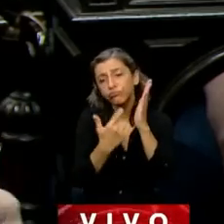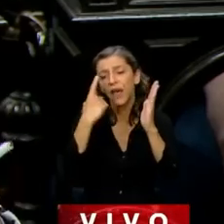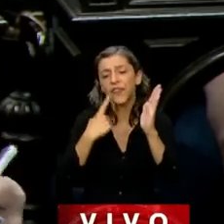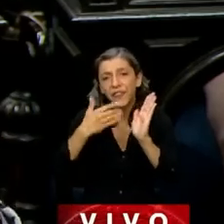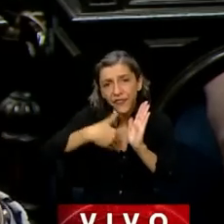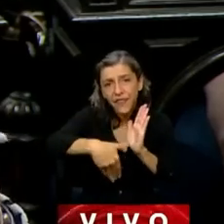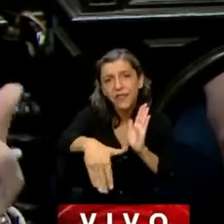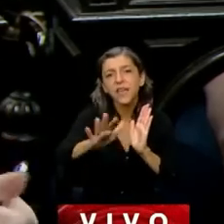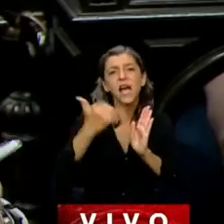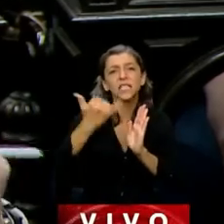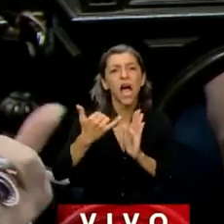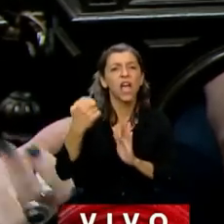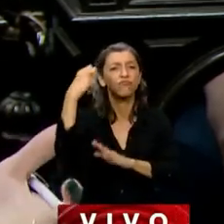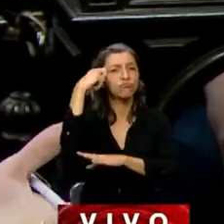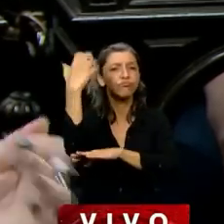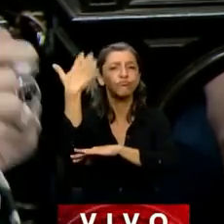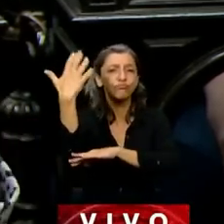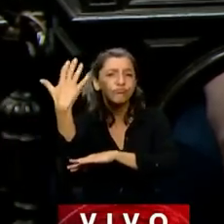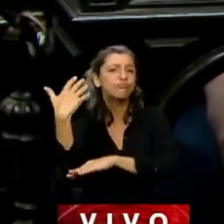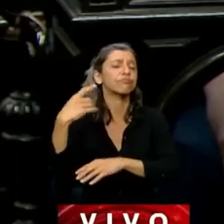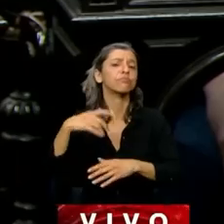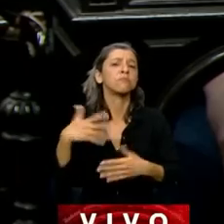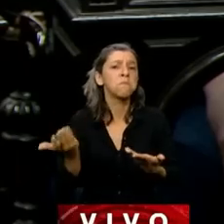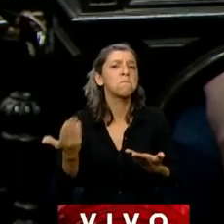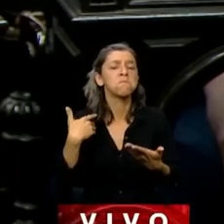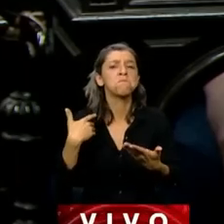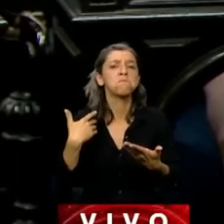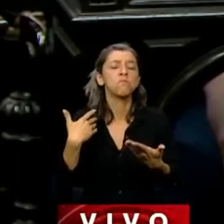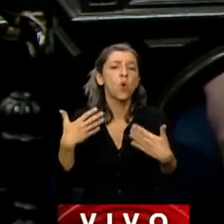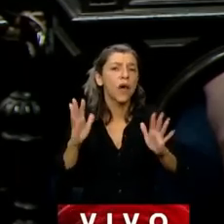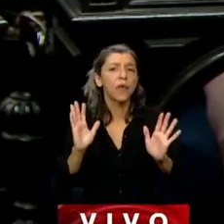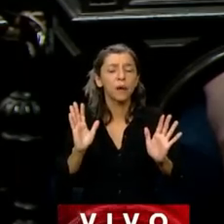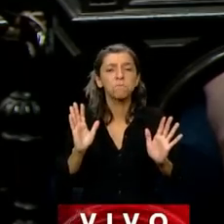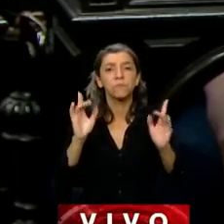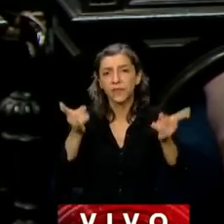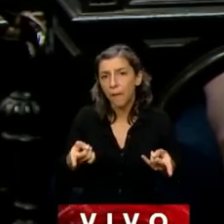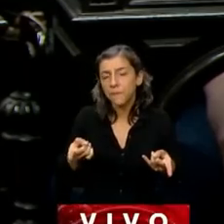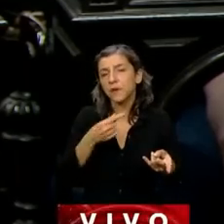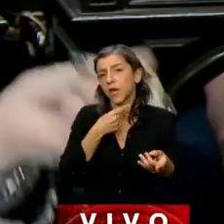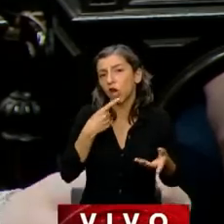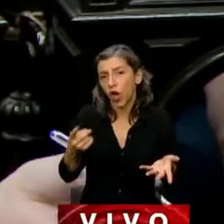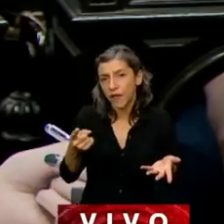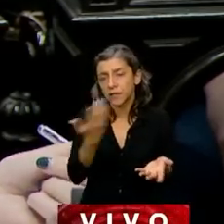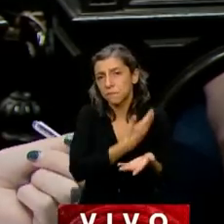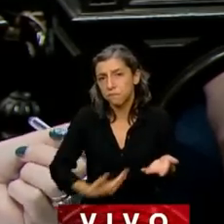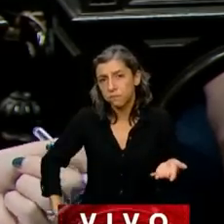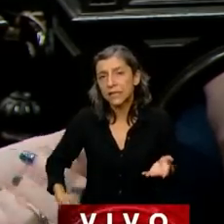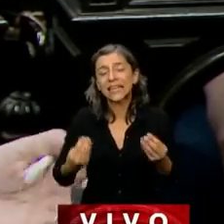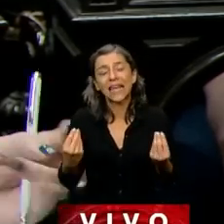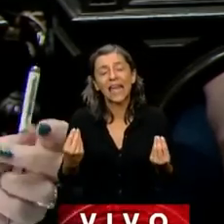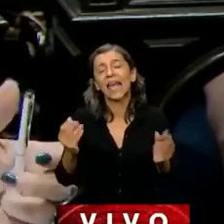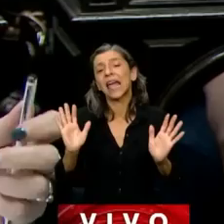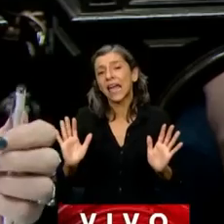días importantes congresos y seminarios. Y bueno, además está a decir, señora Presidenta, que al